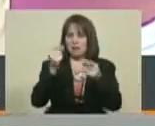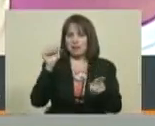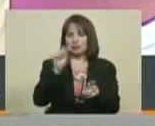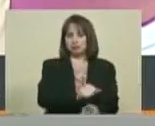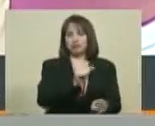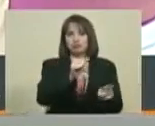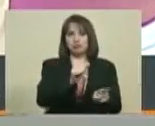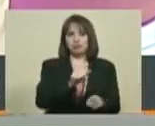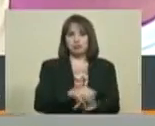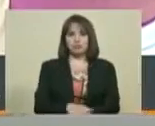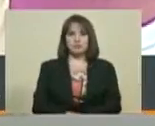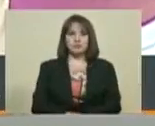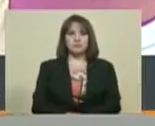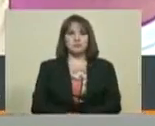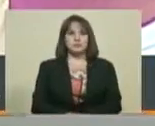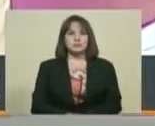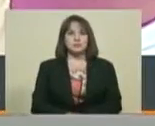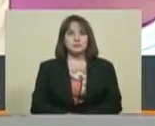vencida.